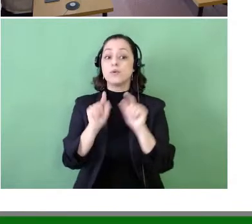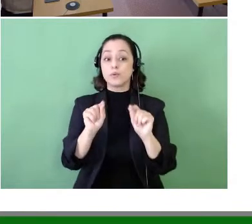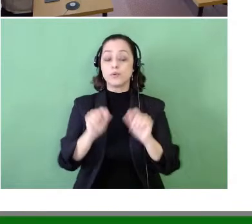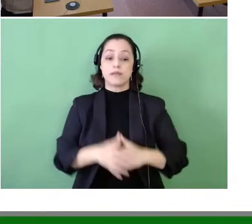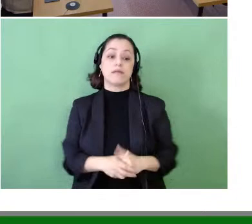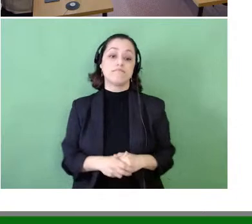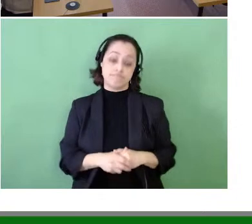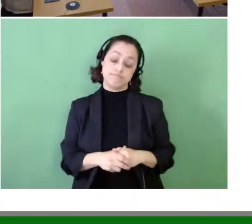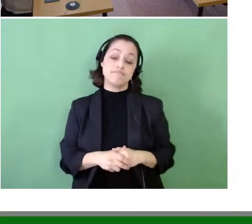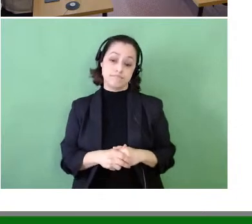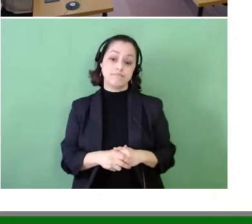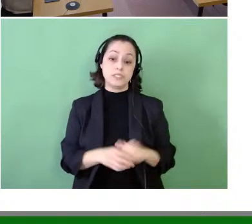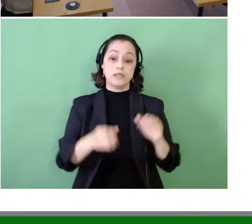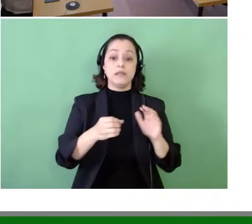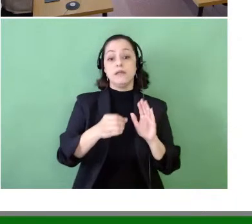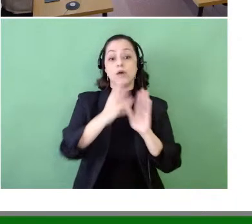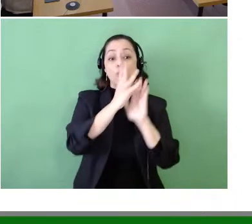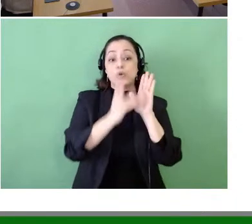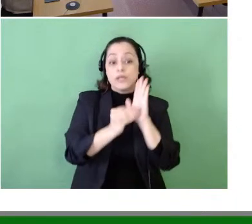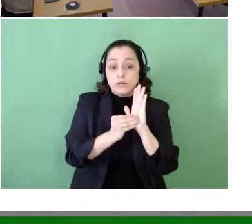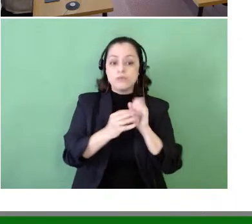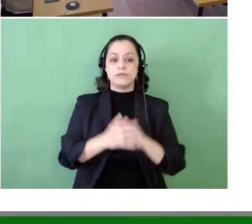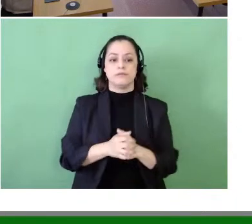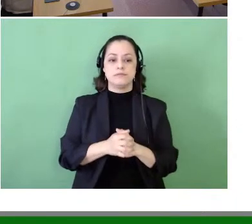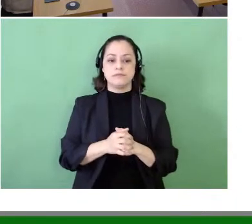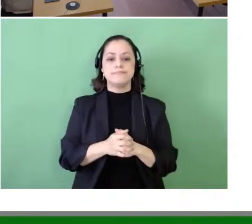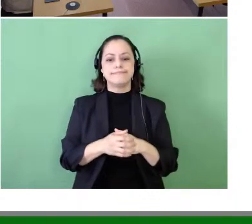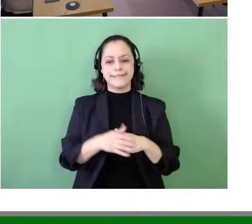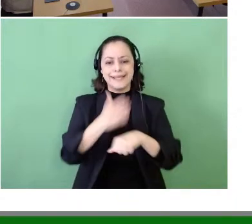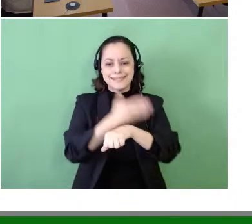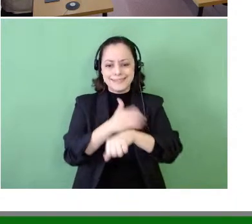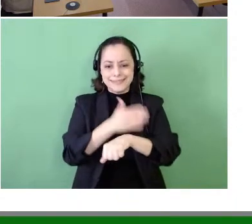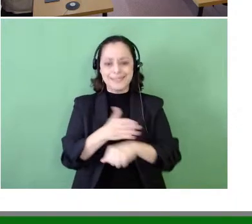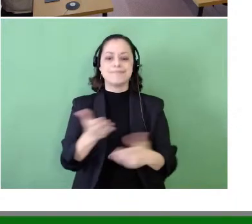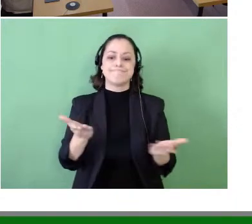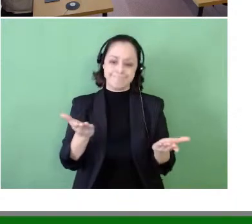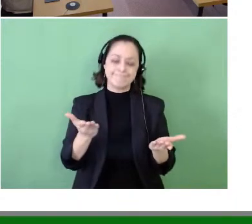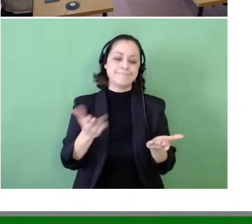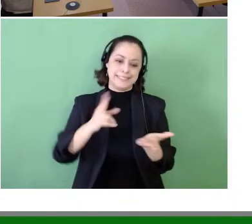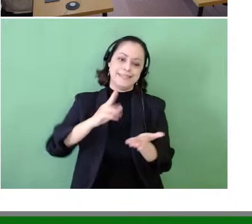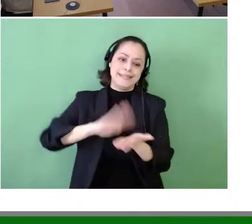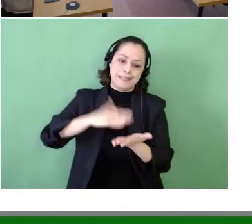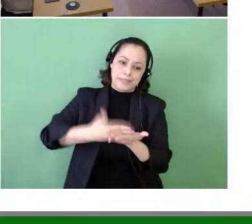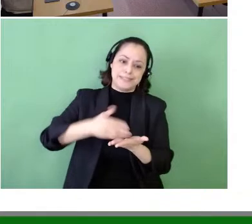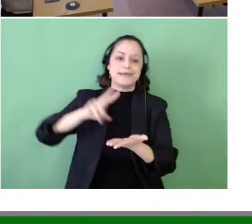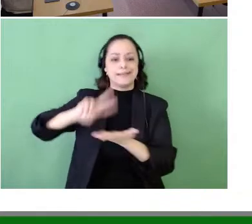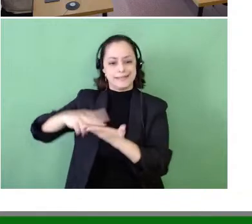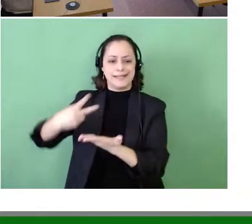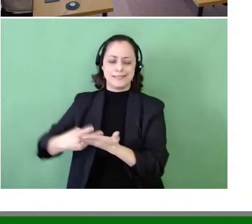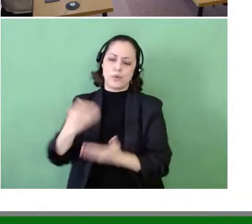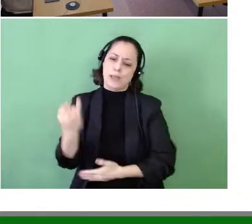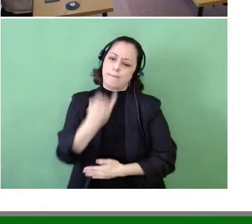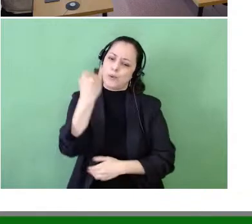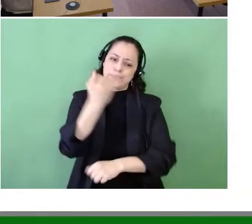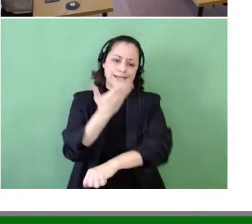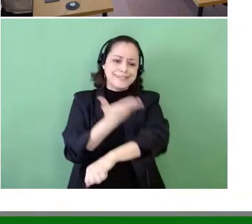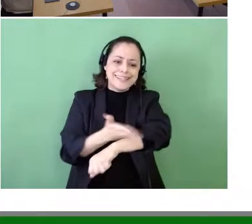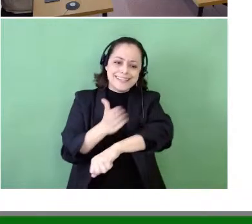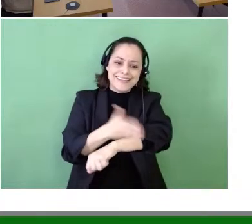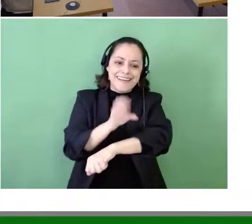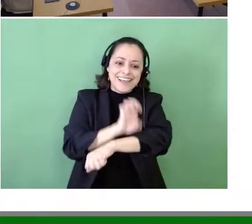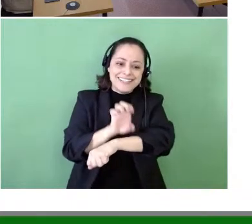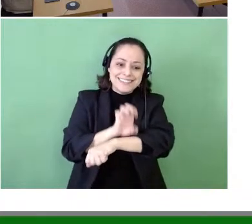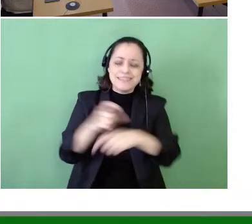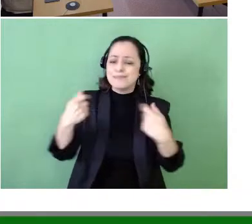de estágios de interpretación y de traducción que son muy importantes y consideramos que son muy importantes las prácticas de estágios y que